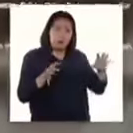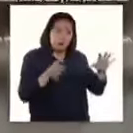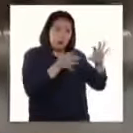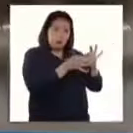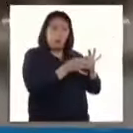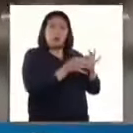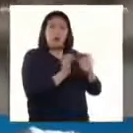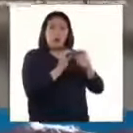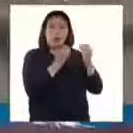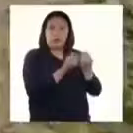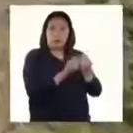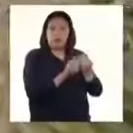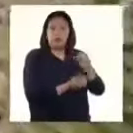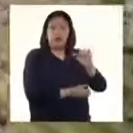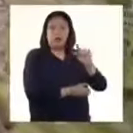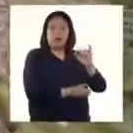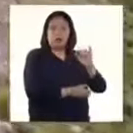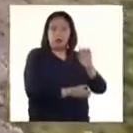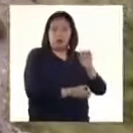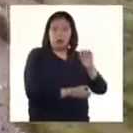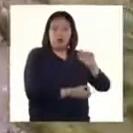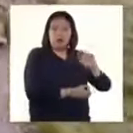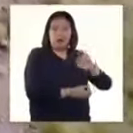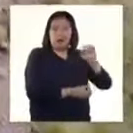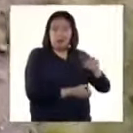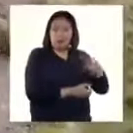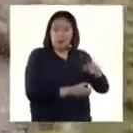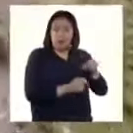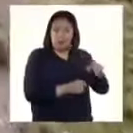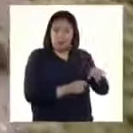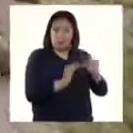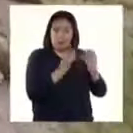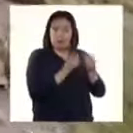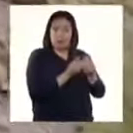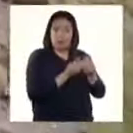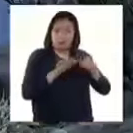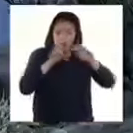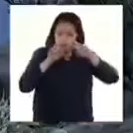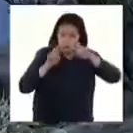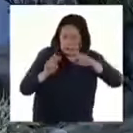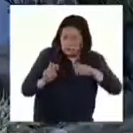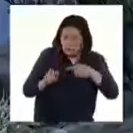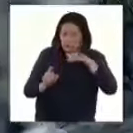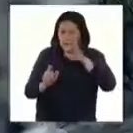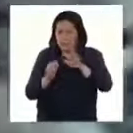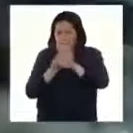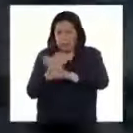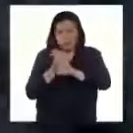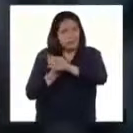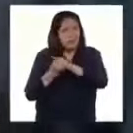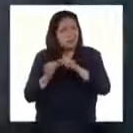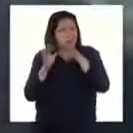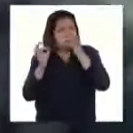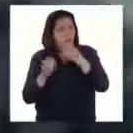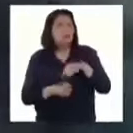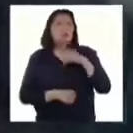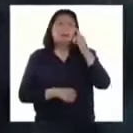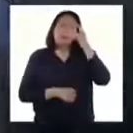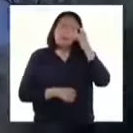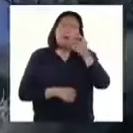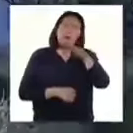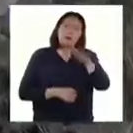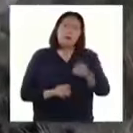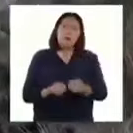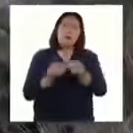Gato Andino, AGA, entidad que se dedica al estudio y protección de esta especie, se estima que existe una población